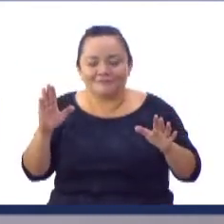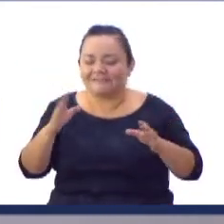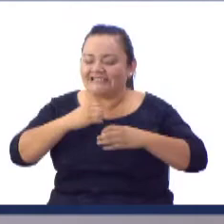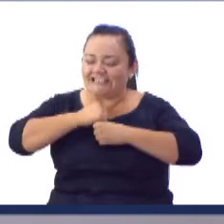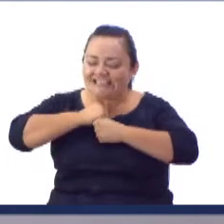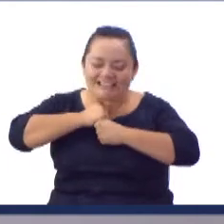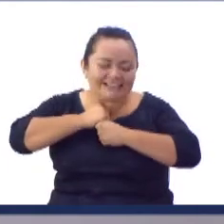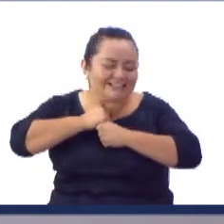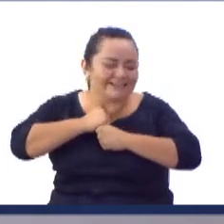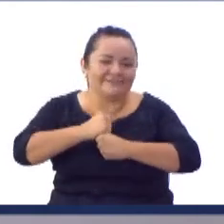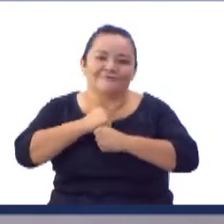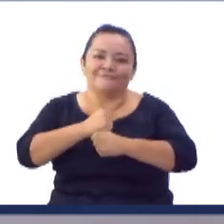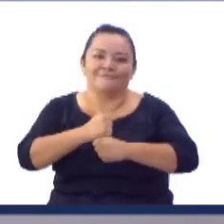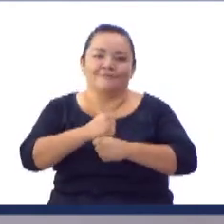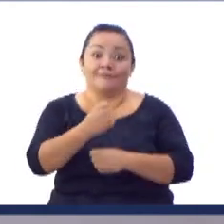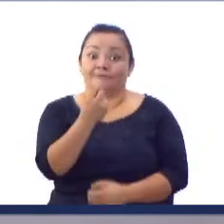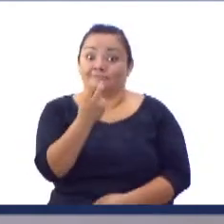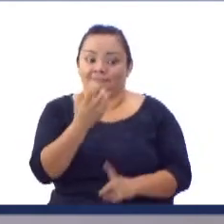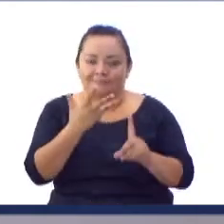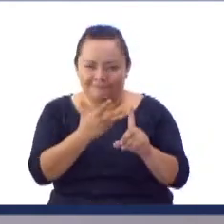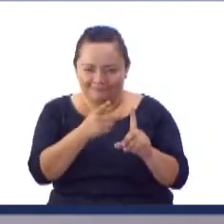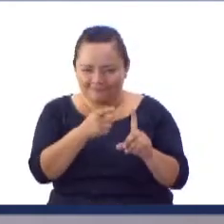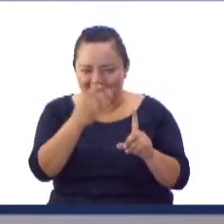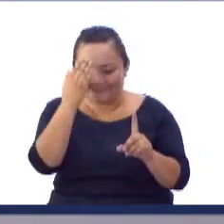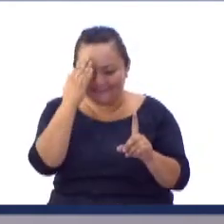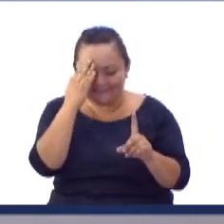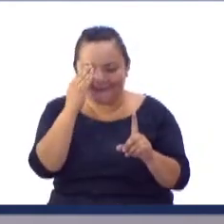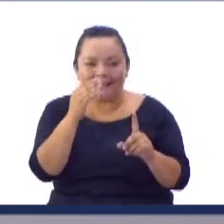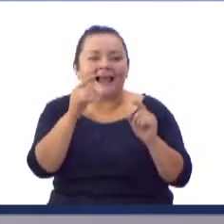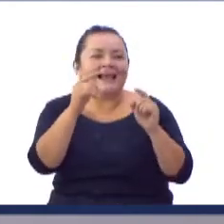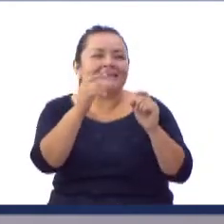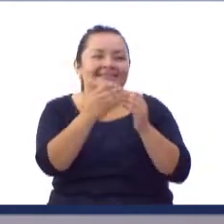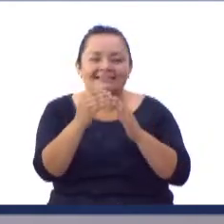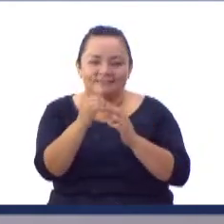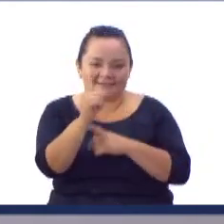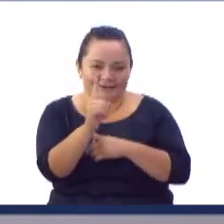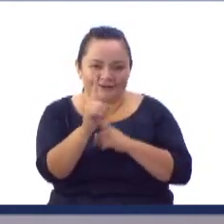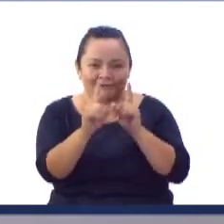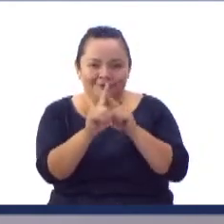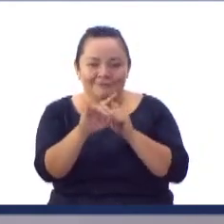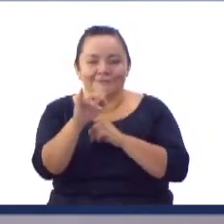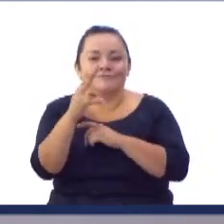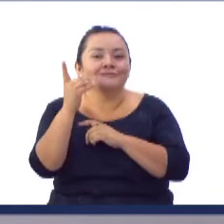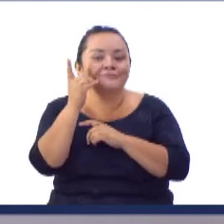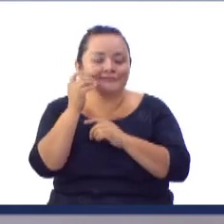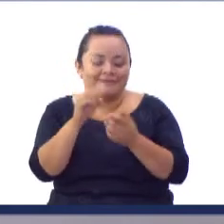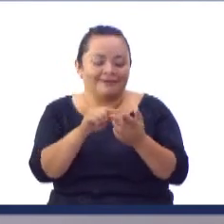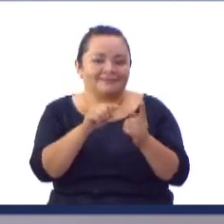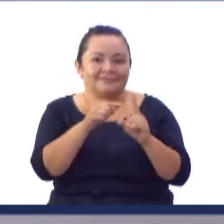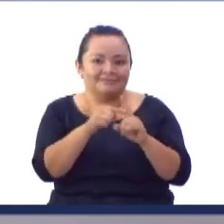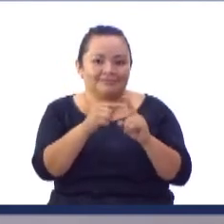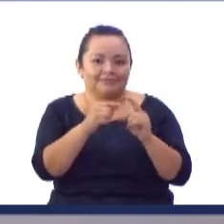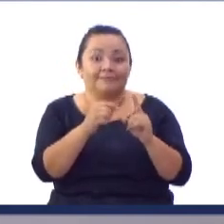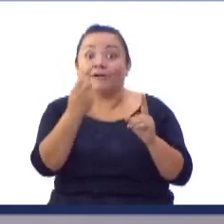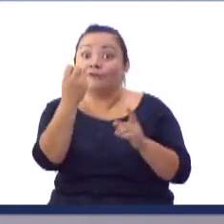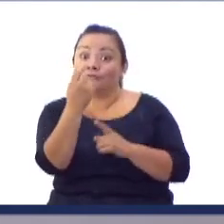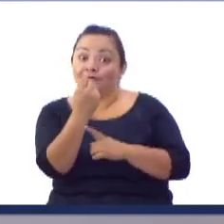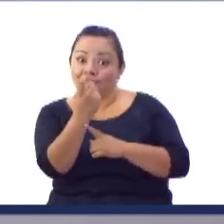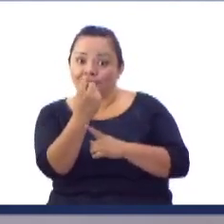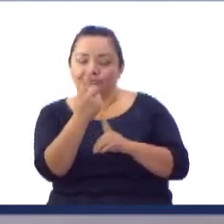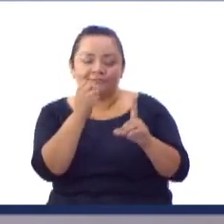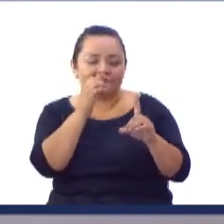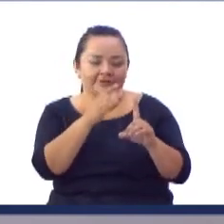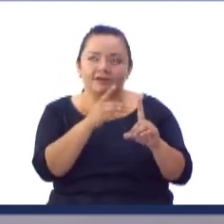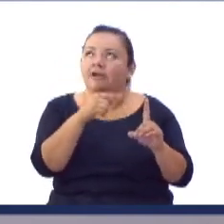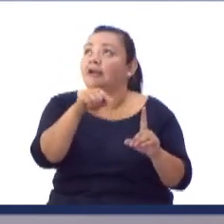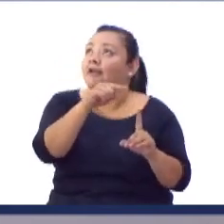sus discípulos a excepción del hijo de perdición que las dudas se fue tan seguro y esto dice a pesar